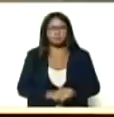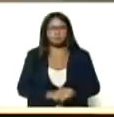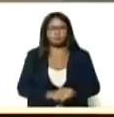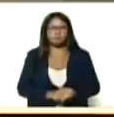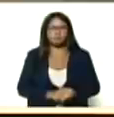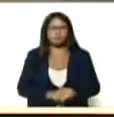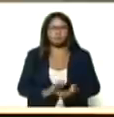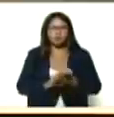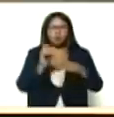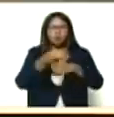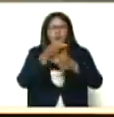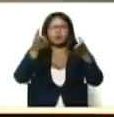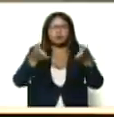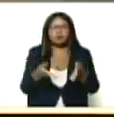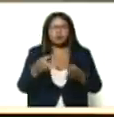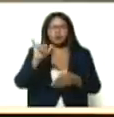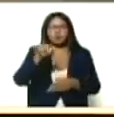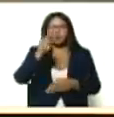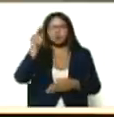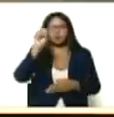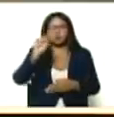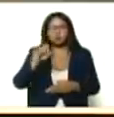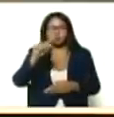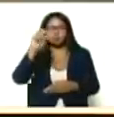Compañero gobernador Justo Noguera.